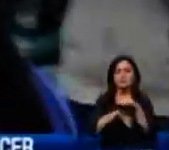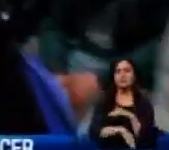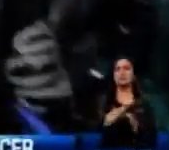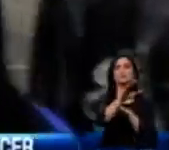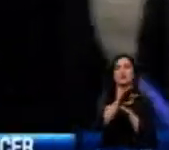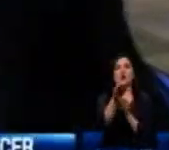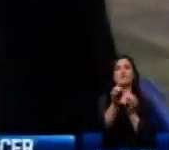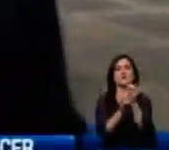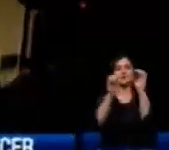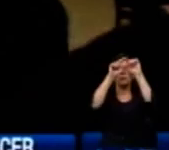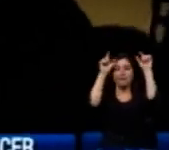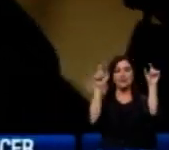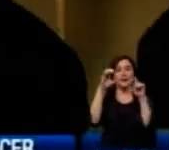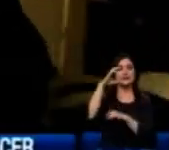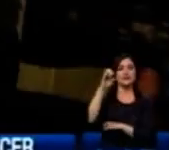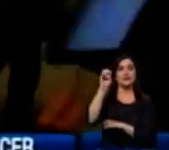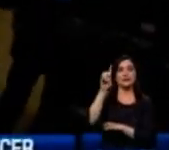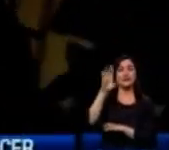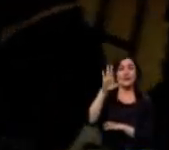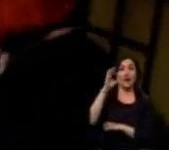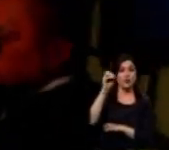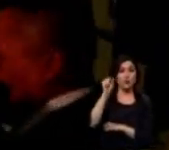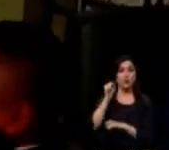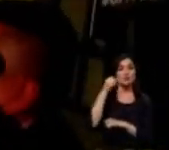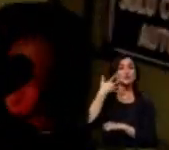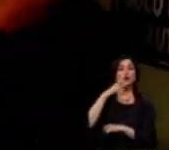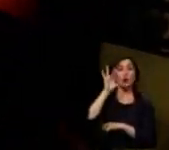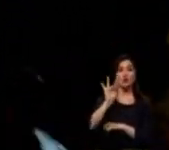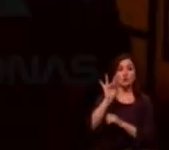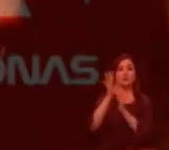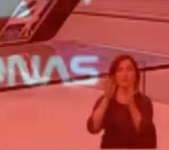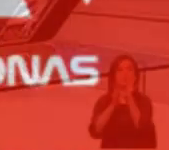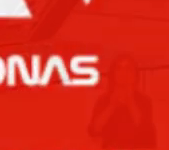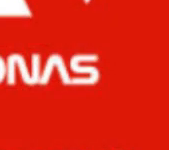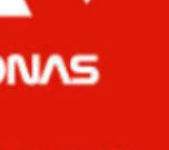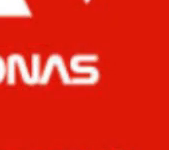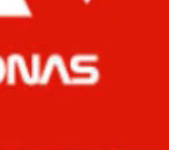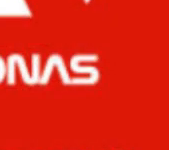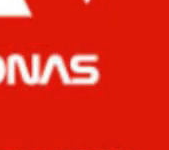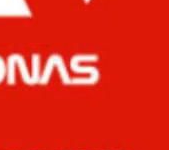allanamiento a las oficinas de Sedatos el 8 de abril. En Quito, María Gracia Costa, 24 horas.